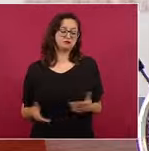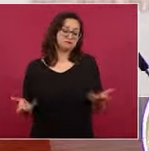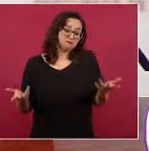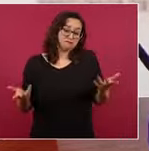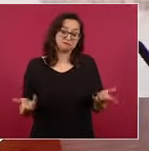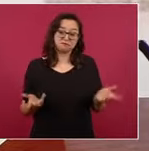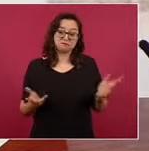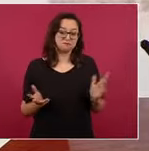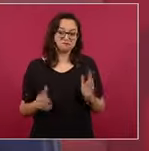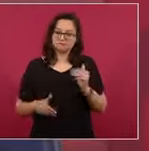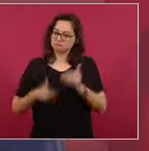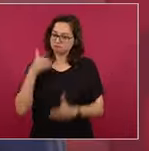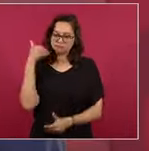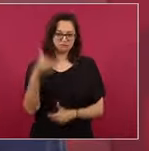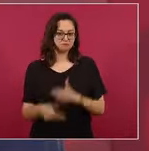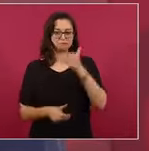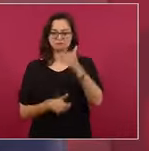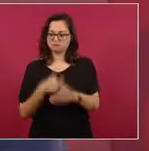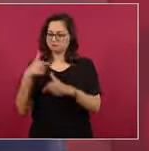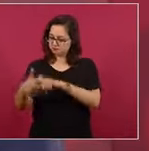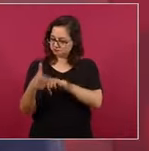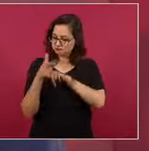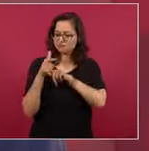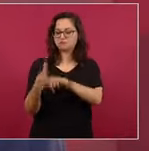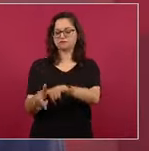vamos a enfrentar pues a estos